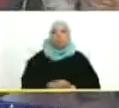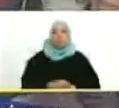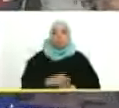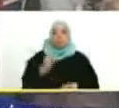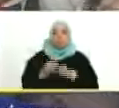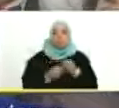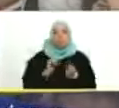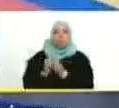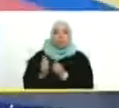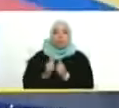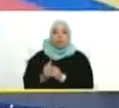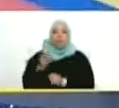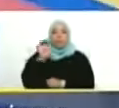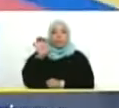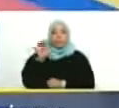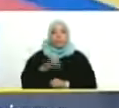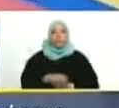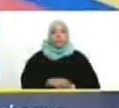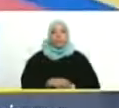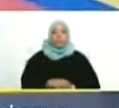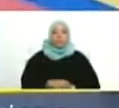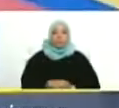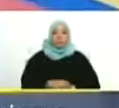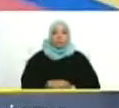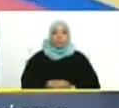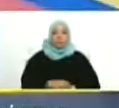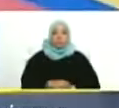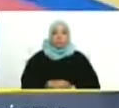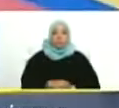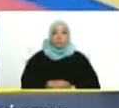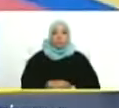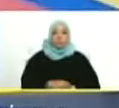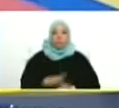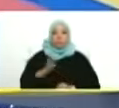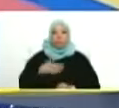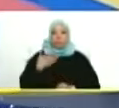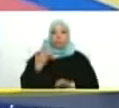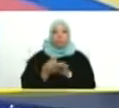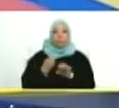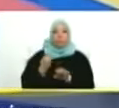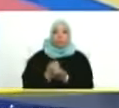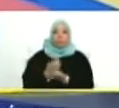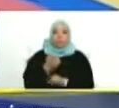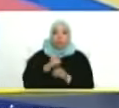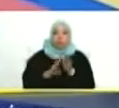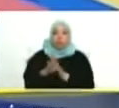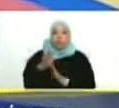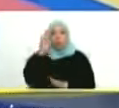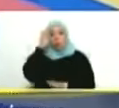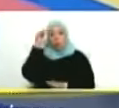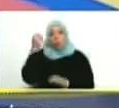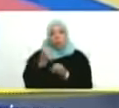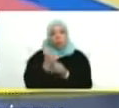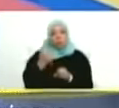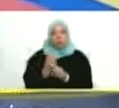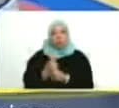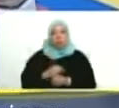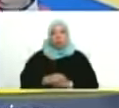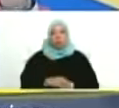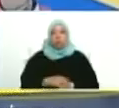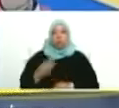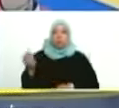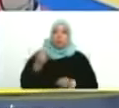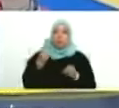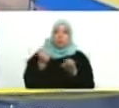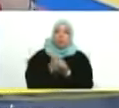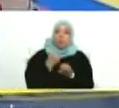Hacer deporte es hacer patria. Y hacer poder popular es hacer superpatria. Más que